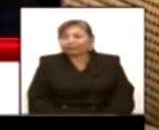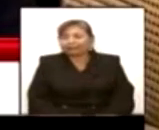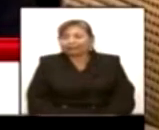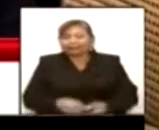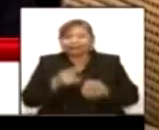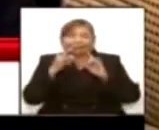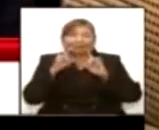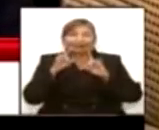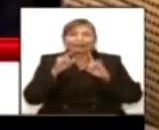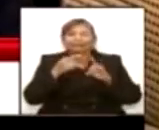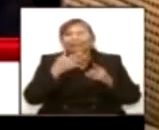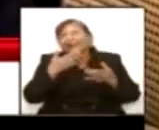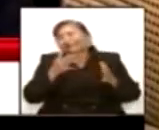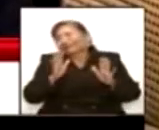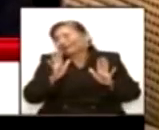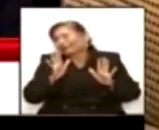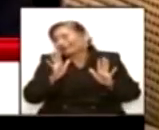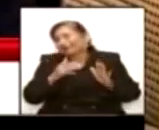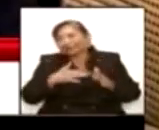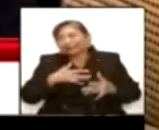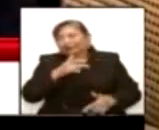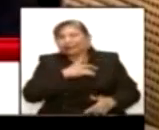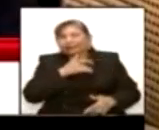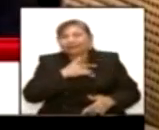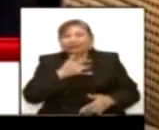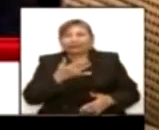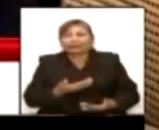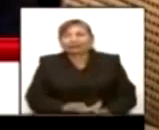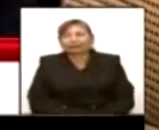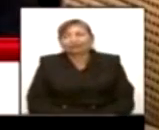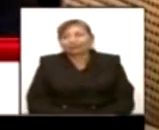hasta burlona, de repente soy muy susceptible.